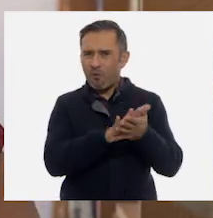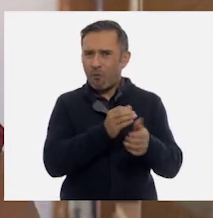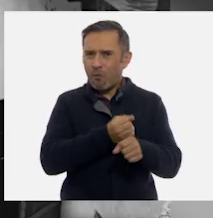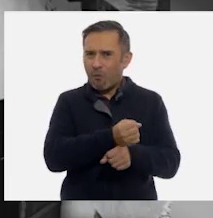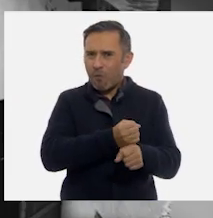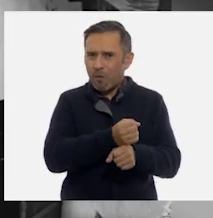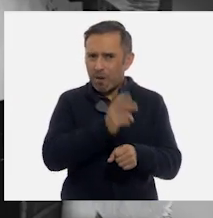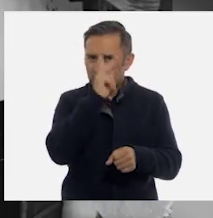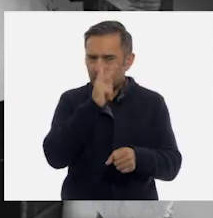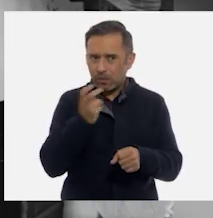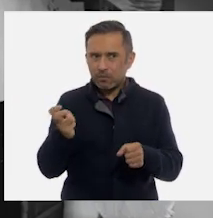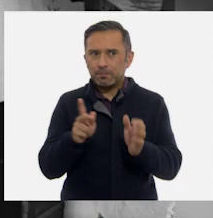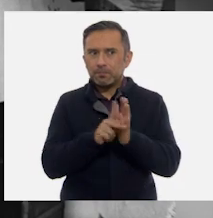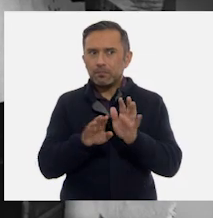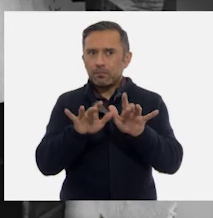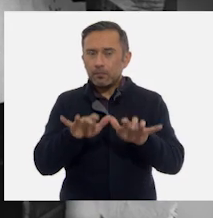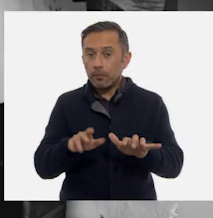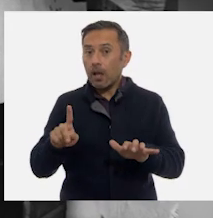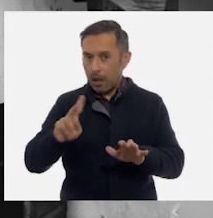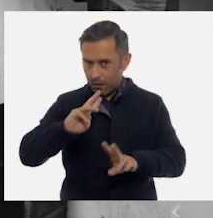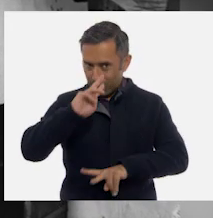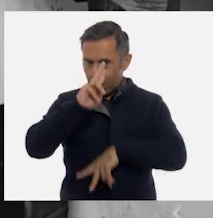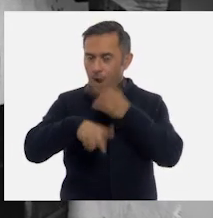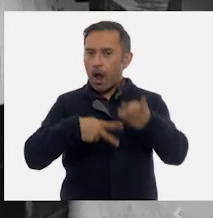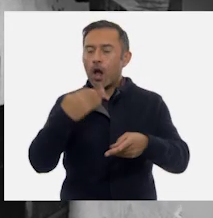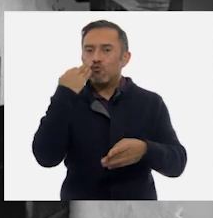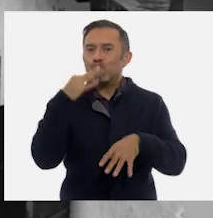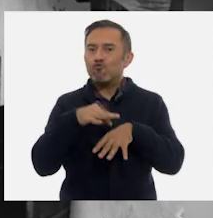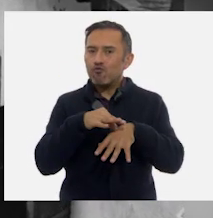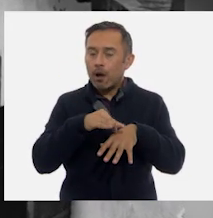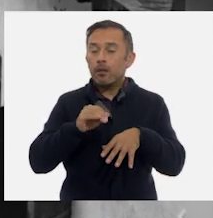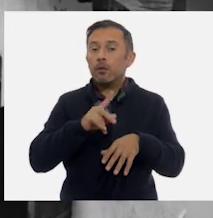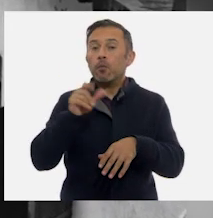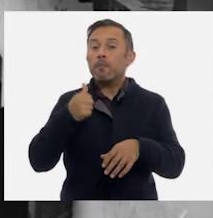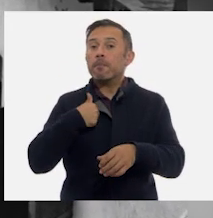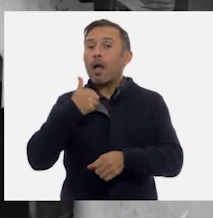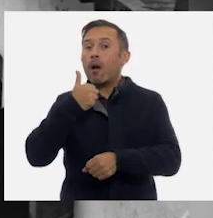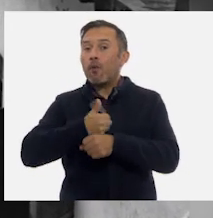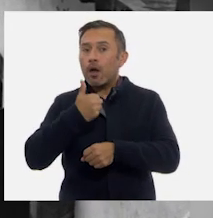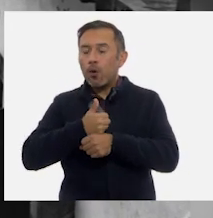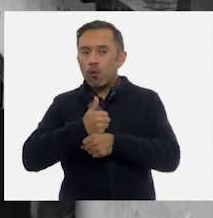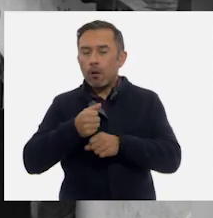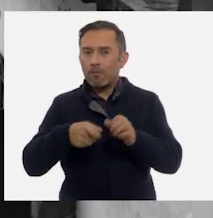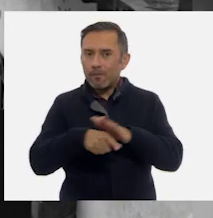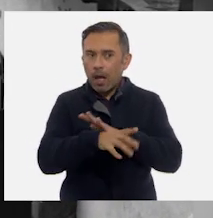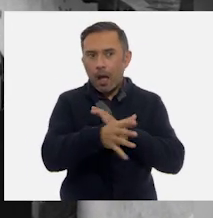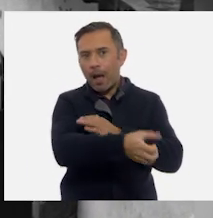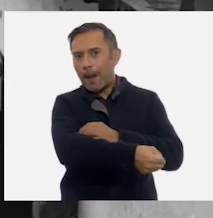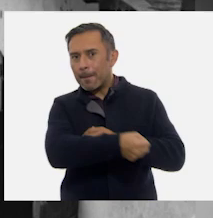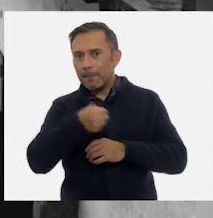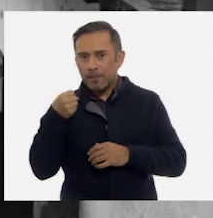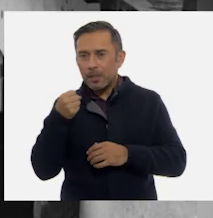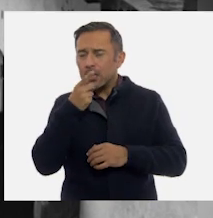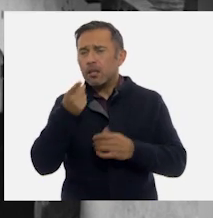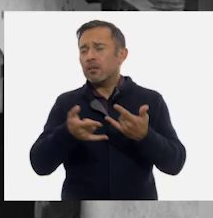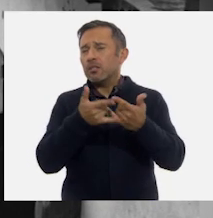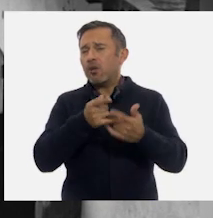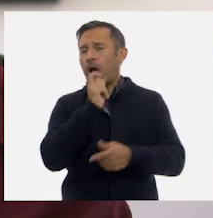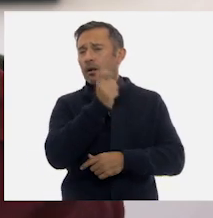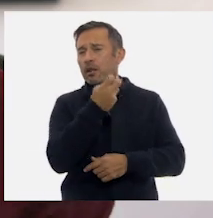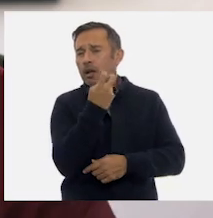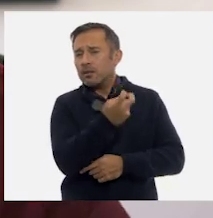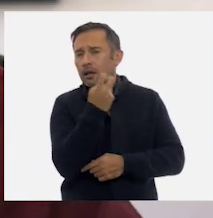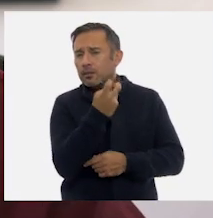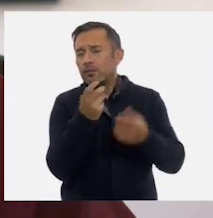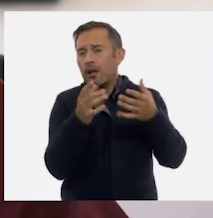apresar y estuvo en la cárcel. Y luego ya la sacó el abuelo y mi tía sacó todo, fulana de tal, así en la cárcel, esto y esto y esto y